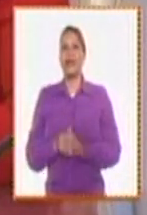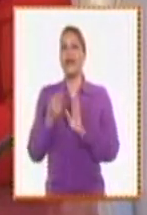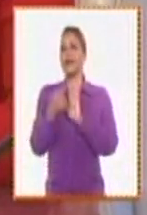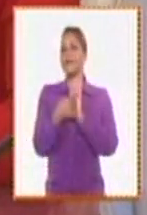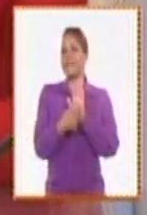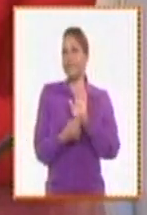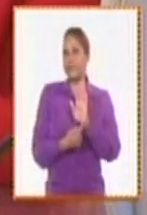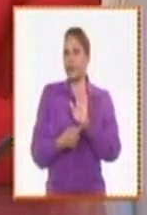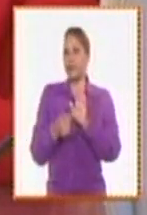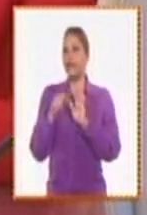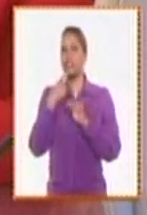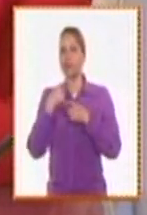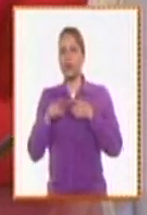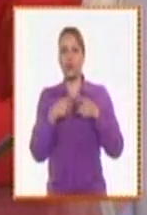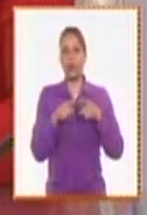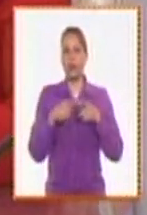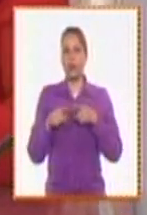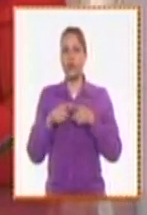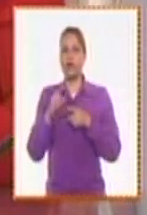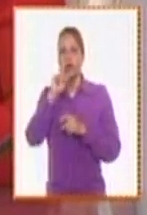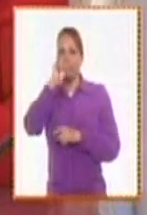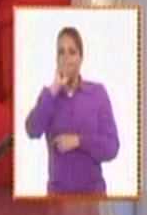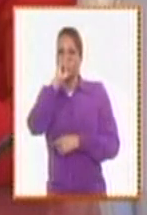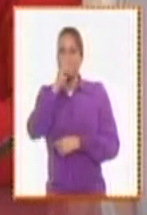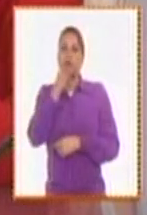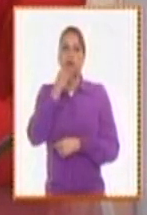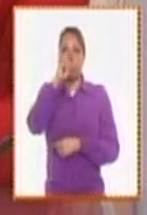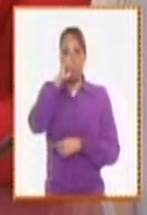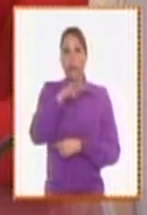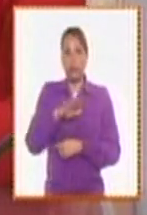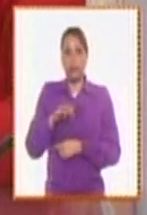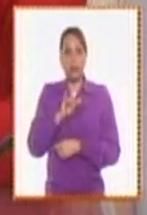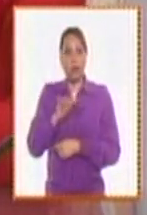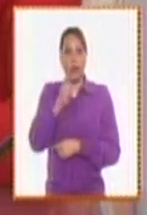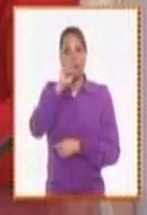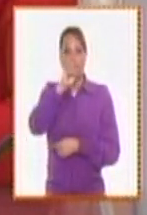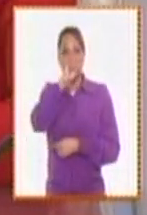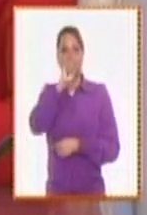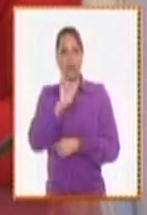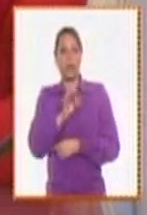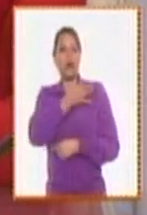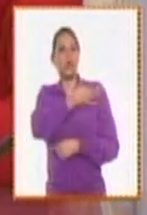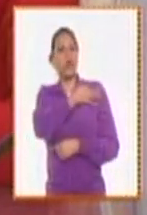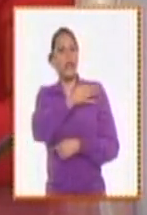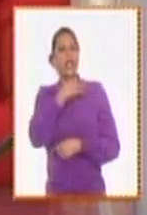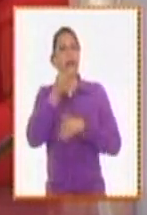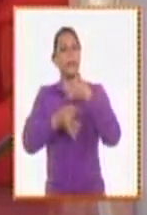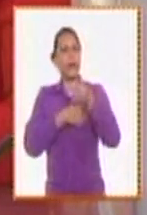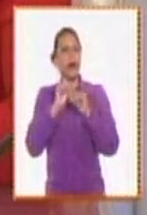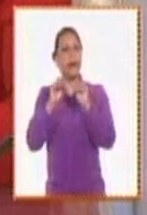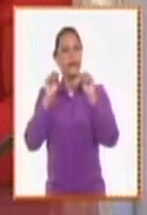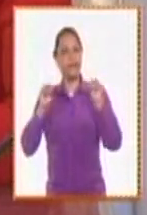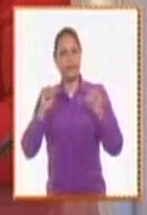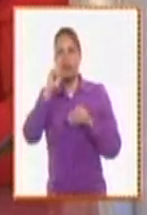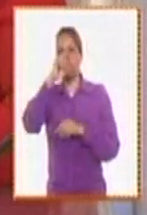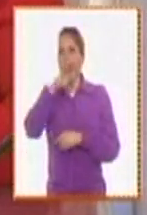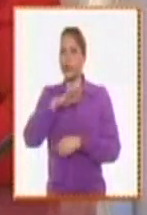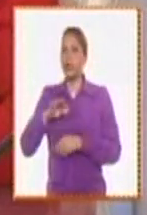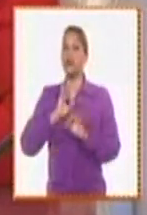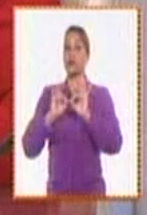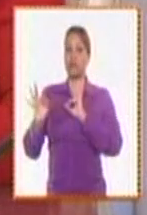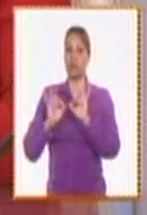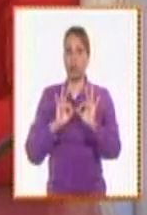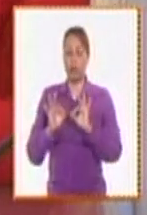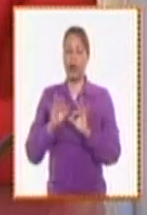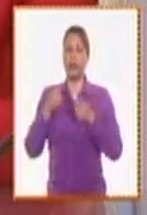específicamente o elementos de posibles consumidores. Pueden ser niños los consumidores. Ahí el coronel hablaba, hacía una alerta con relación a la percepción del riesgo